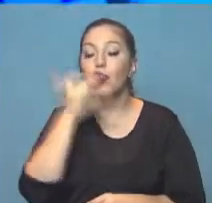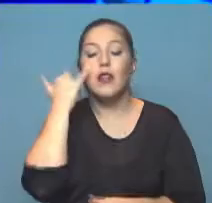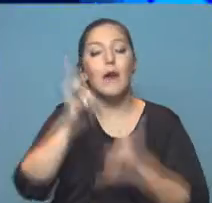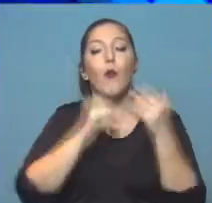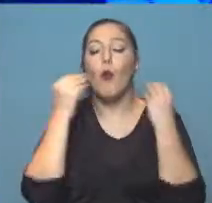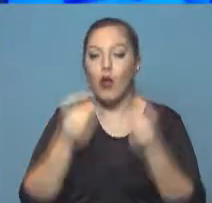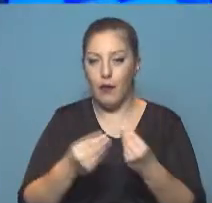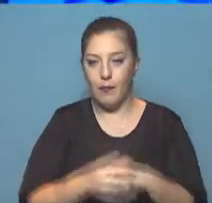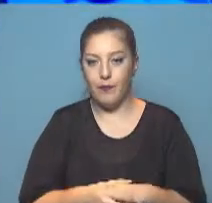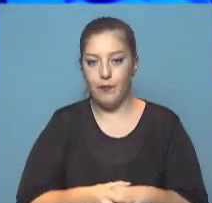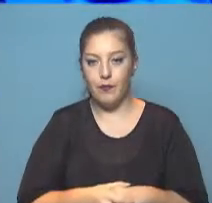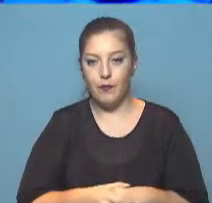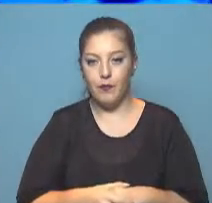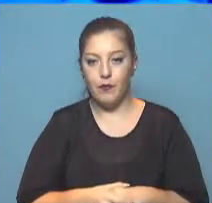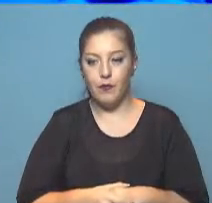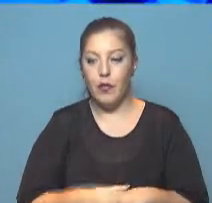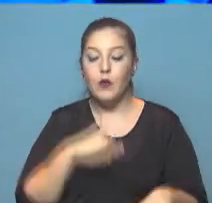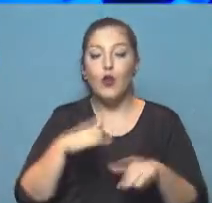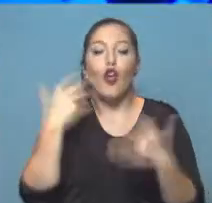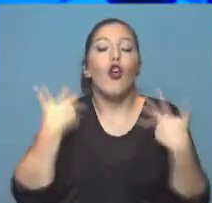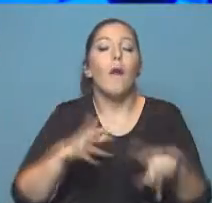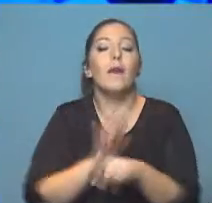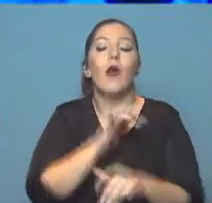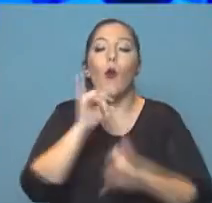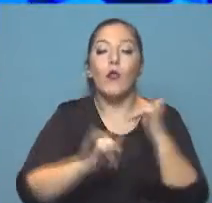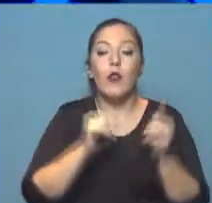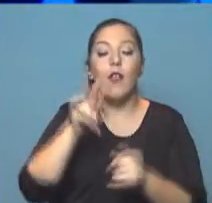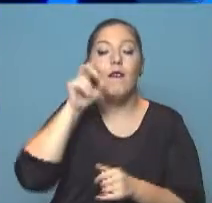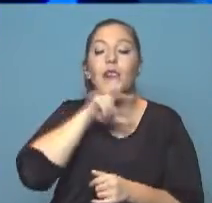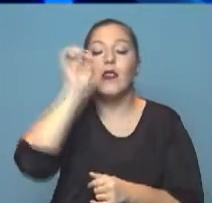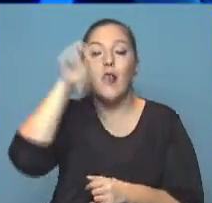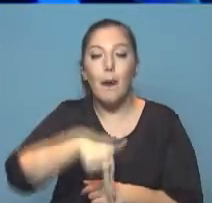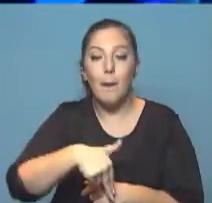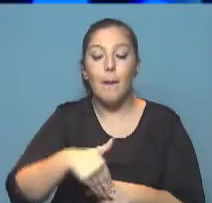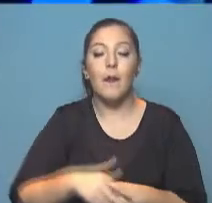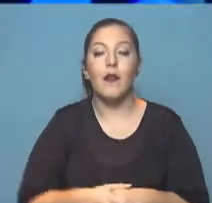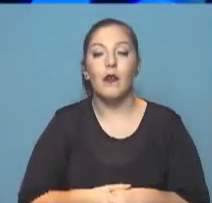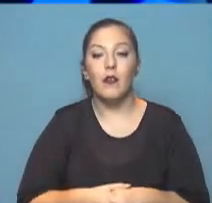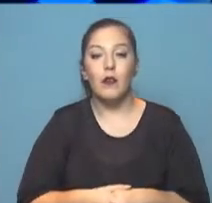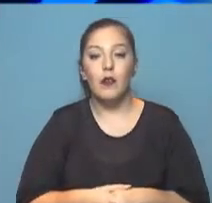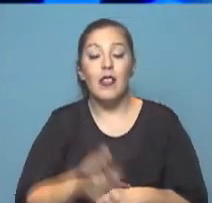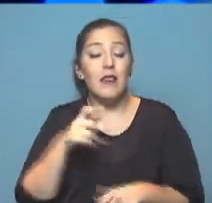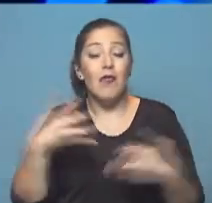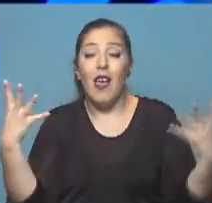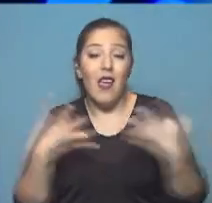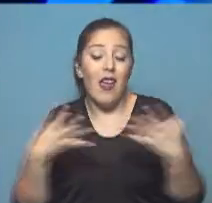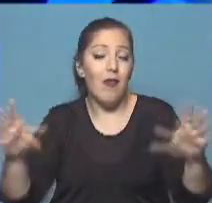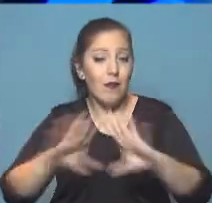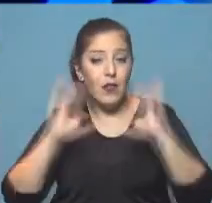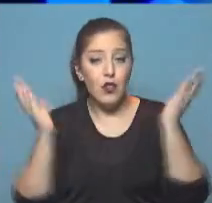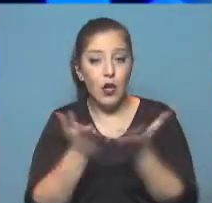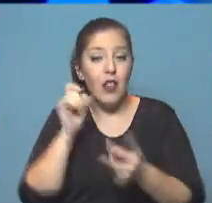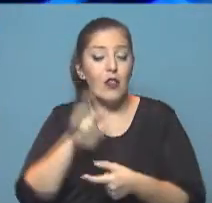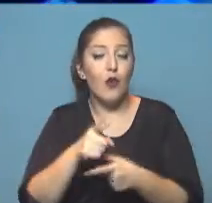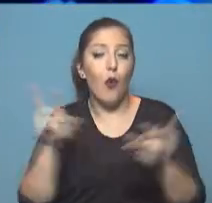por qué. Los casos que normalmente se mencionan son el de Vietnam, Le Duc Kissinger. Esa era una guerra internacional, ese no era